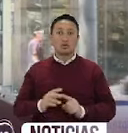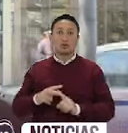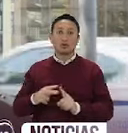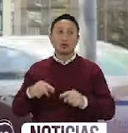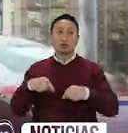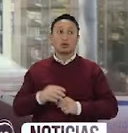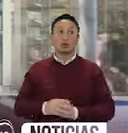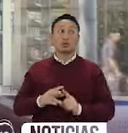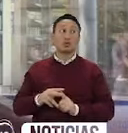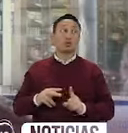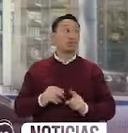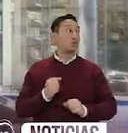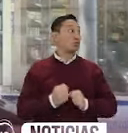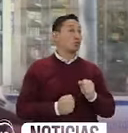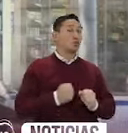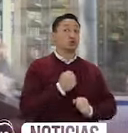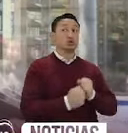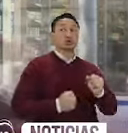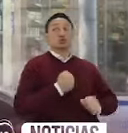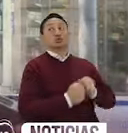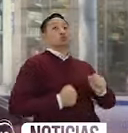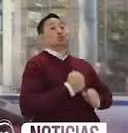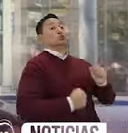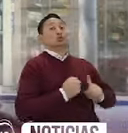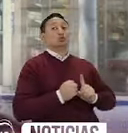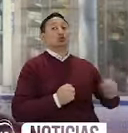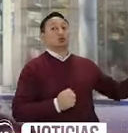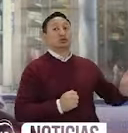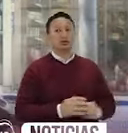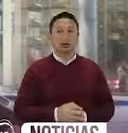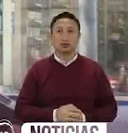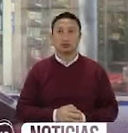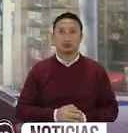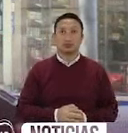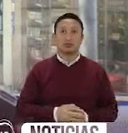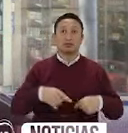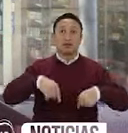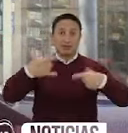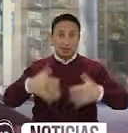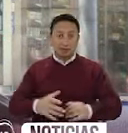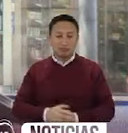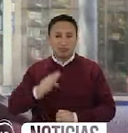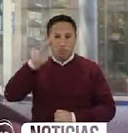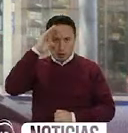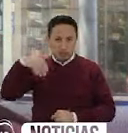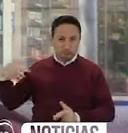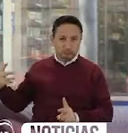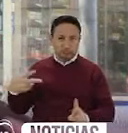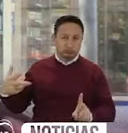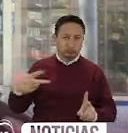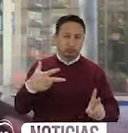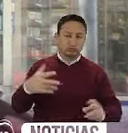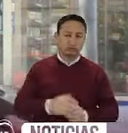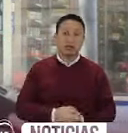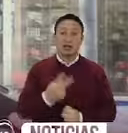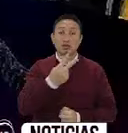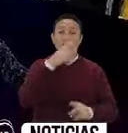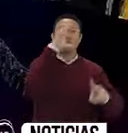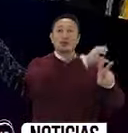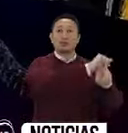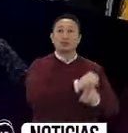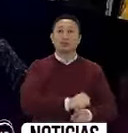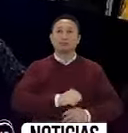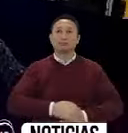a retirarse en precipitada carrera. En ese momento actuamos una persecución interrumpida, logrando la captura de los dos